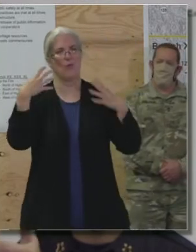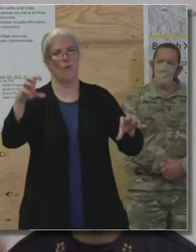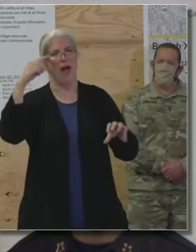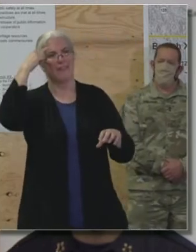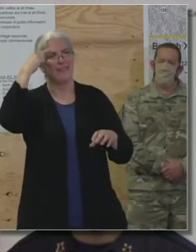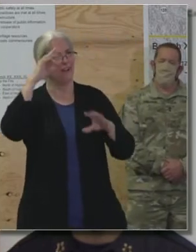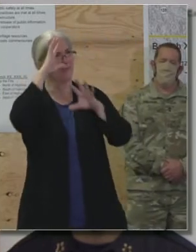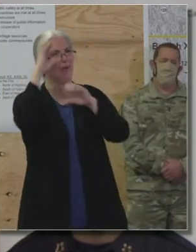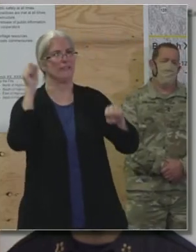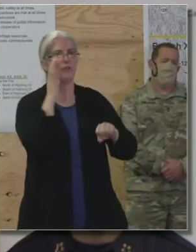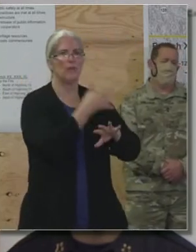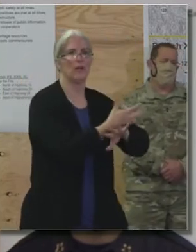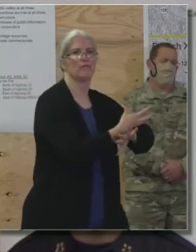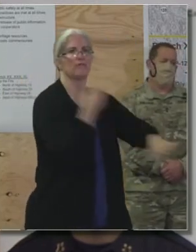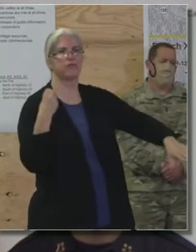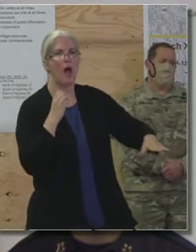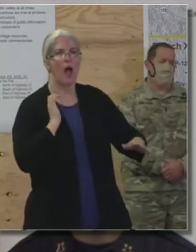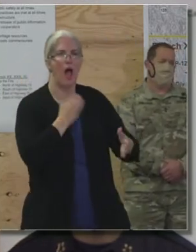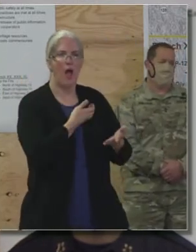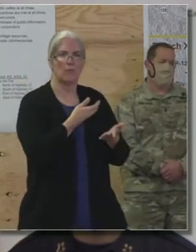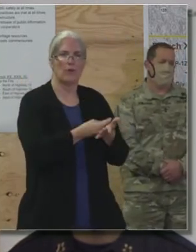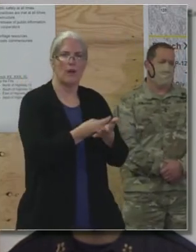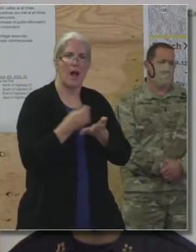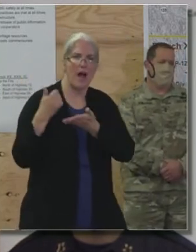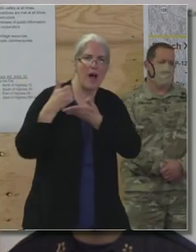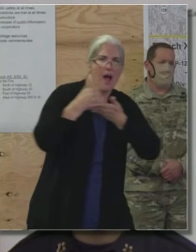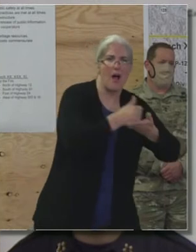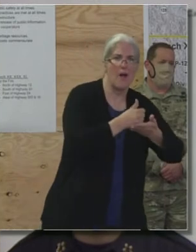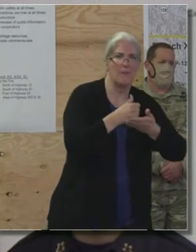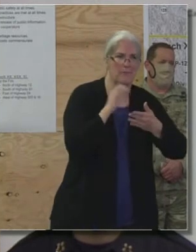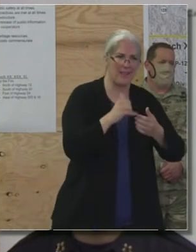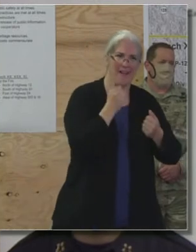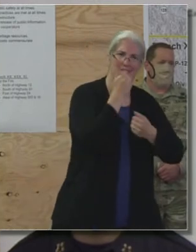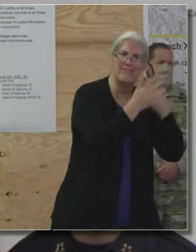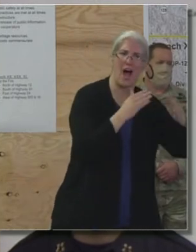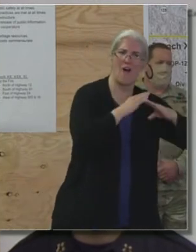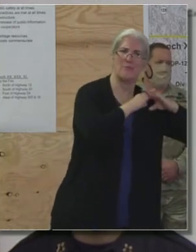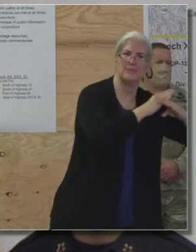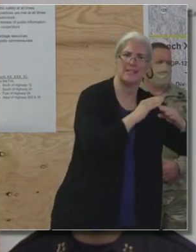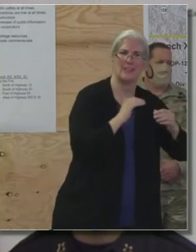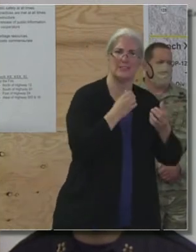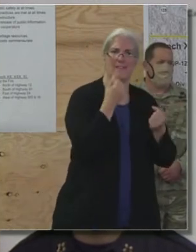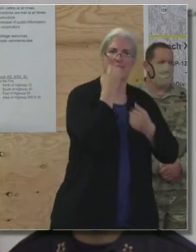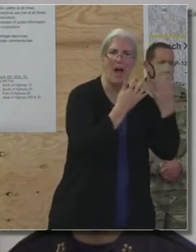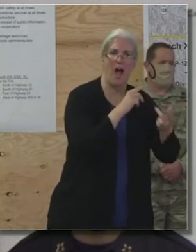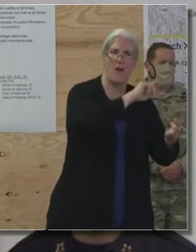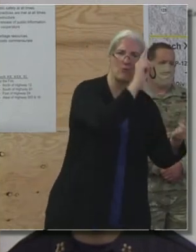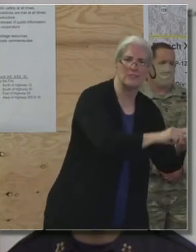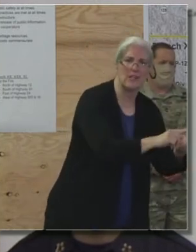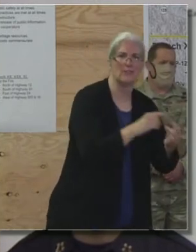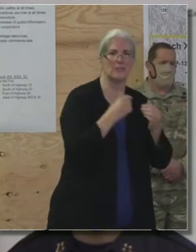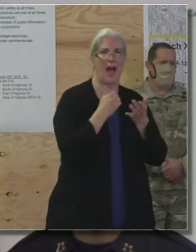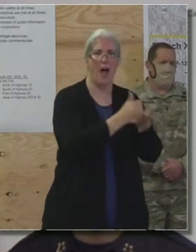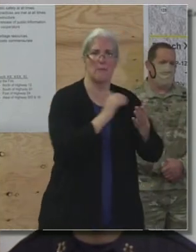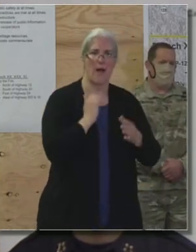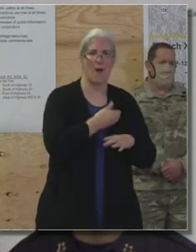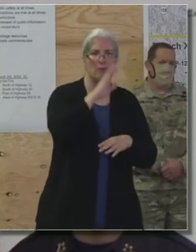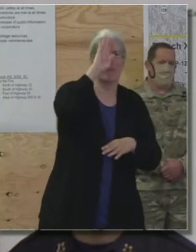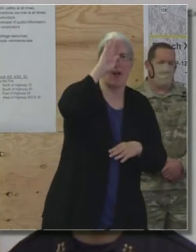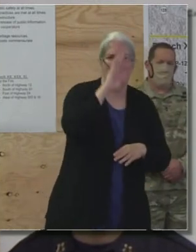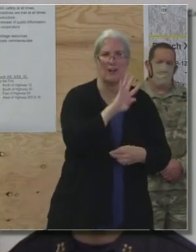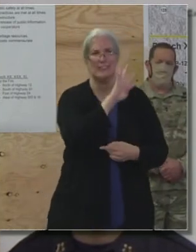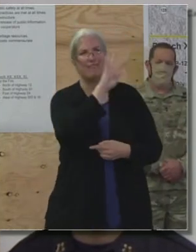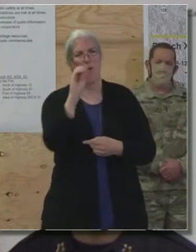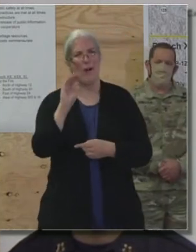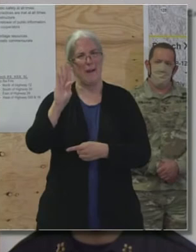subvenciones federales en medio de nuestras necesidades para apoyar a los socorristas es importante